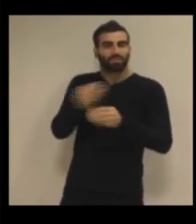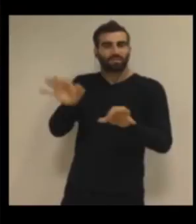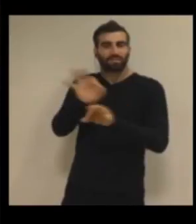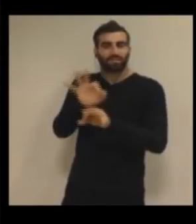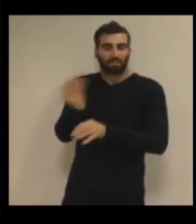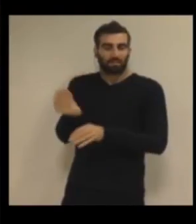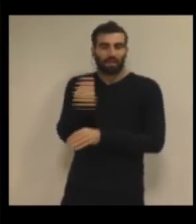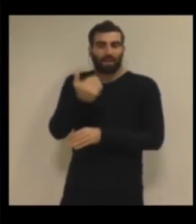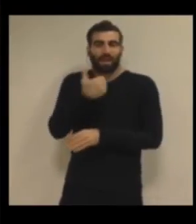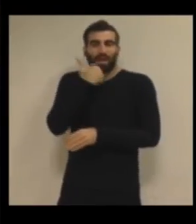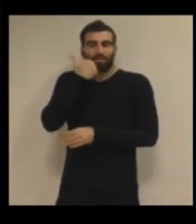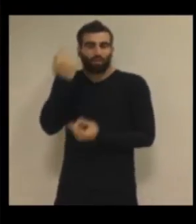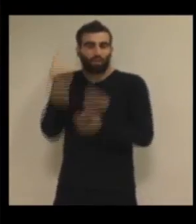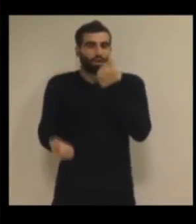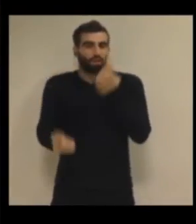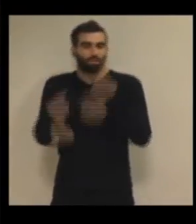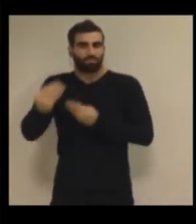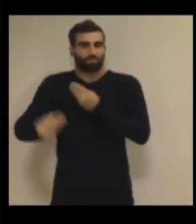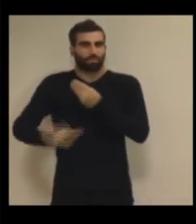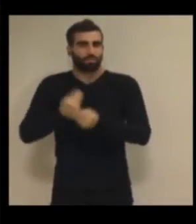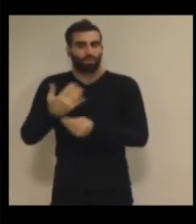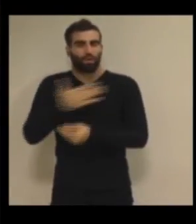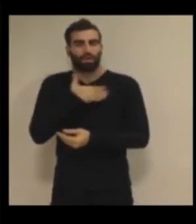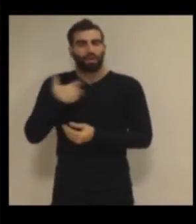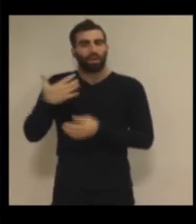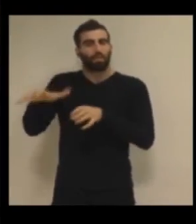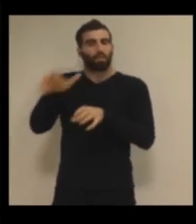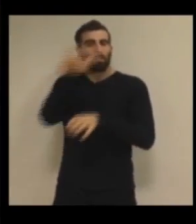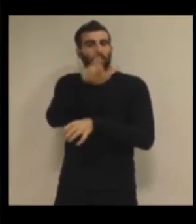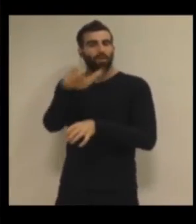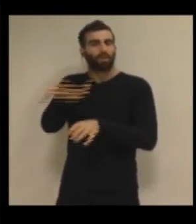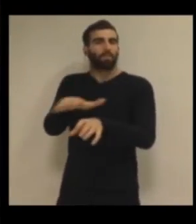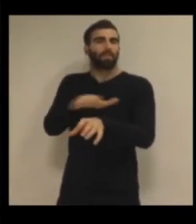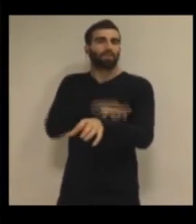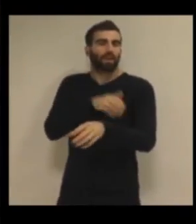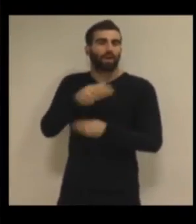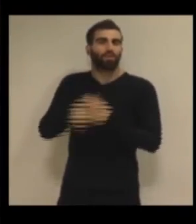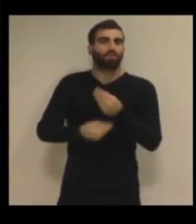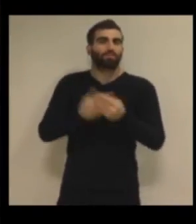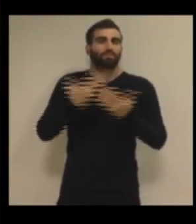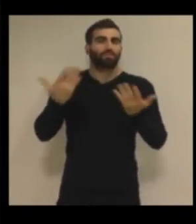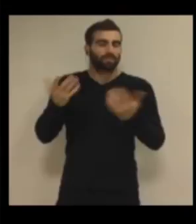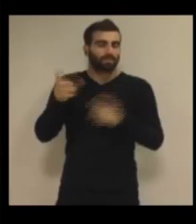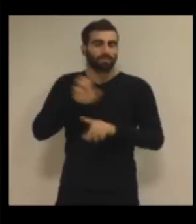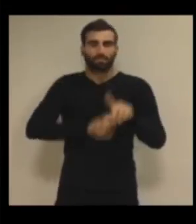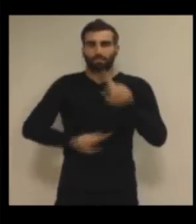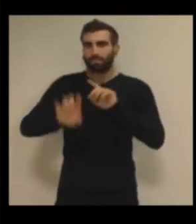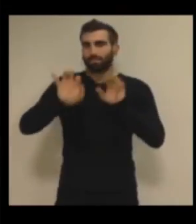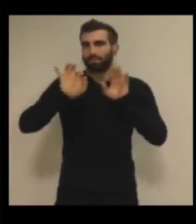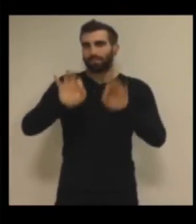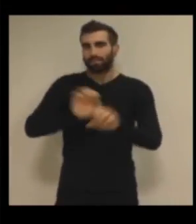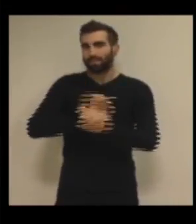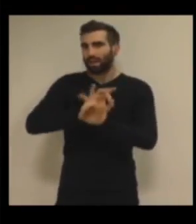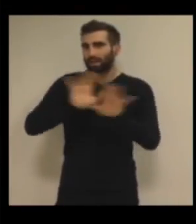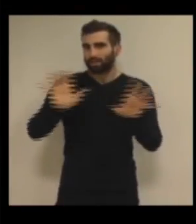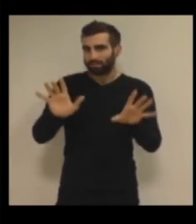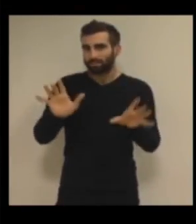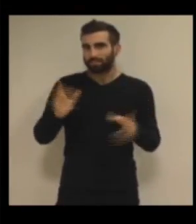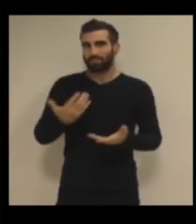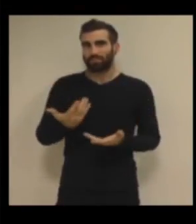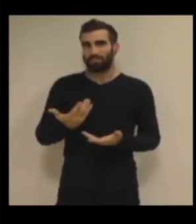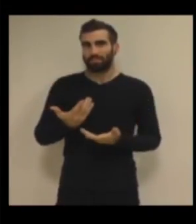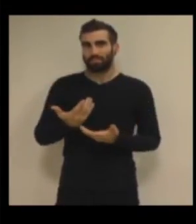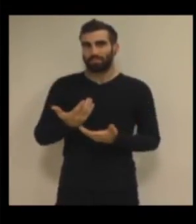fuera la mayoría de la población, ¿no? Pero este es un problema, es un problema claro,